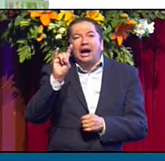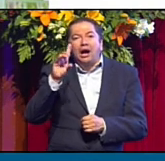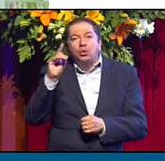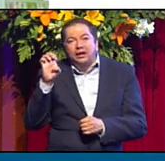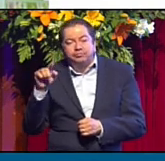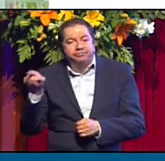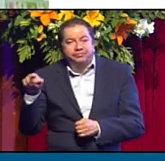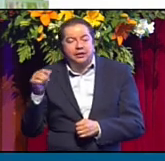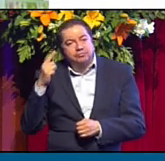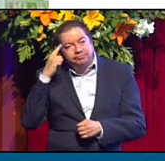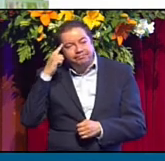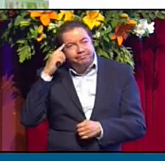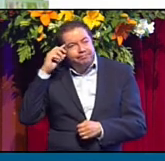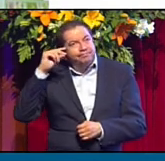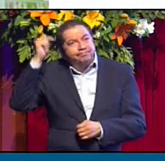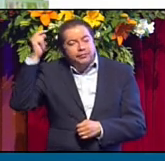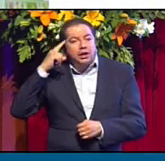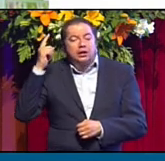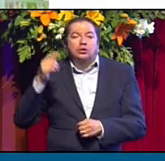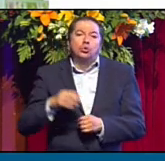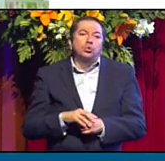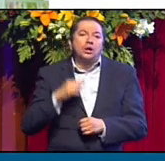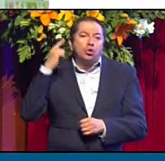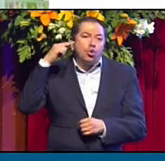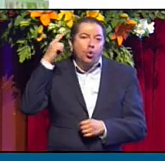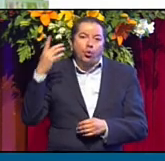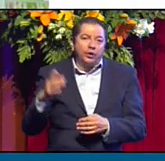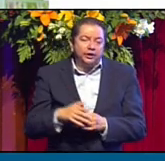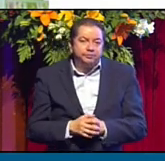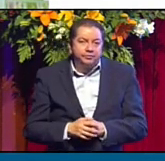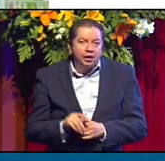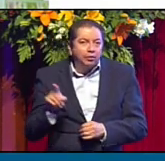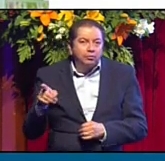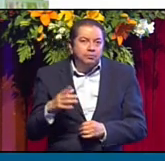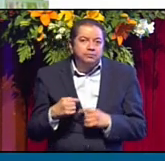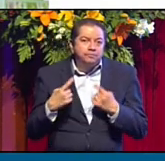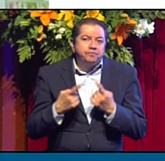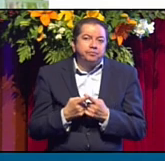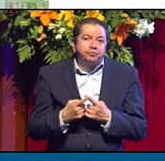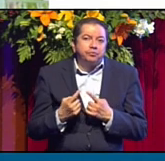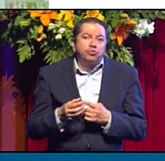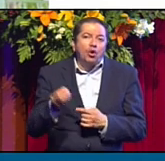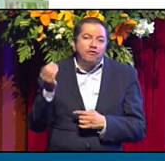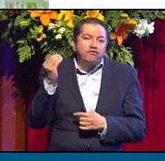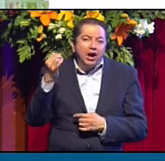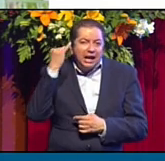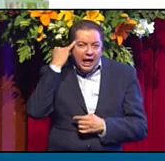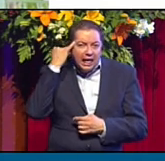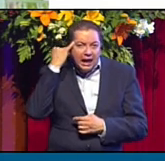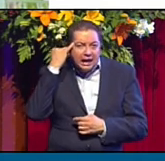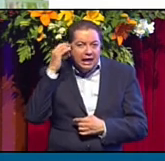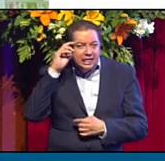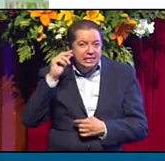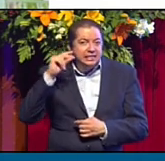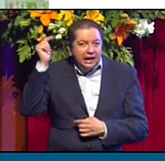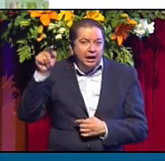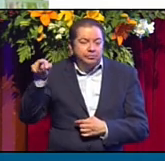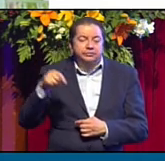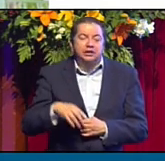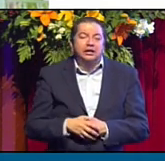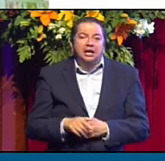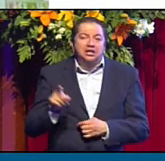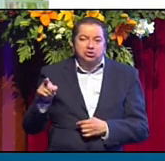allá de la posición que uno pueda tener, las buenas ideas siempre se copian. Mi